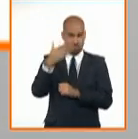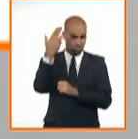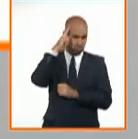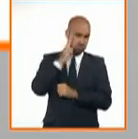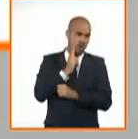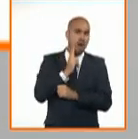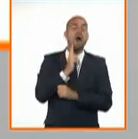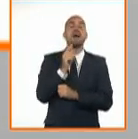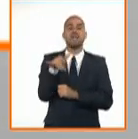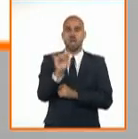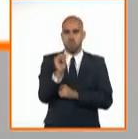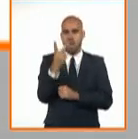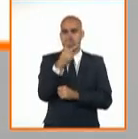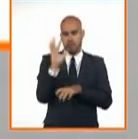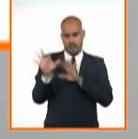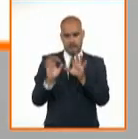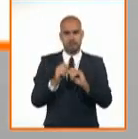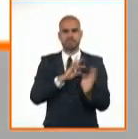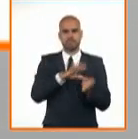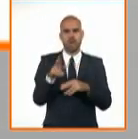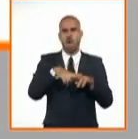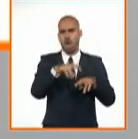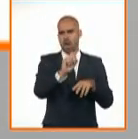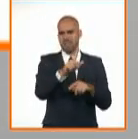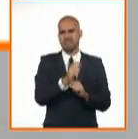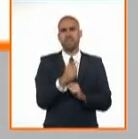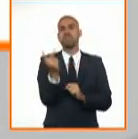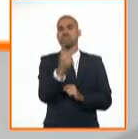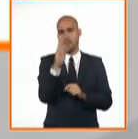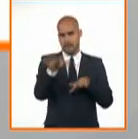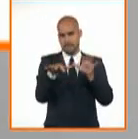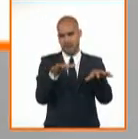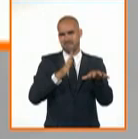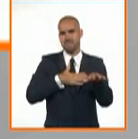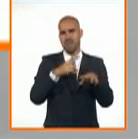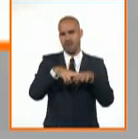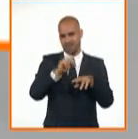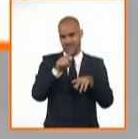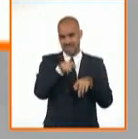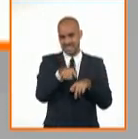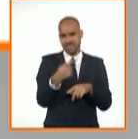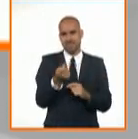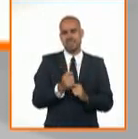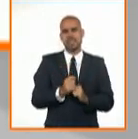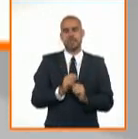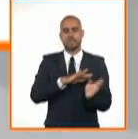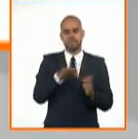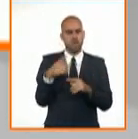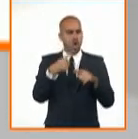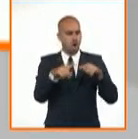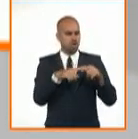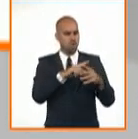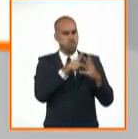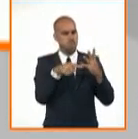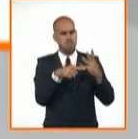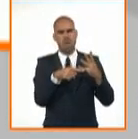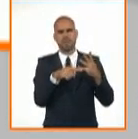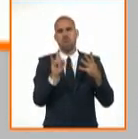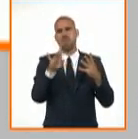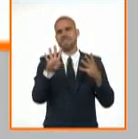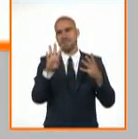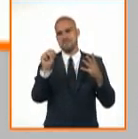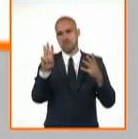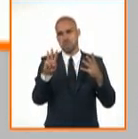en efecto de 1 261 de 250 nuevas y 4 unidades de 95 mahuad en